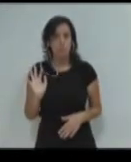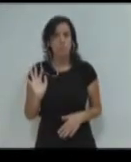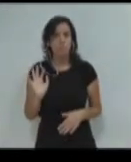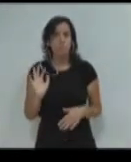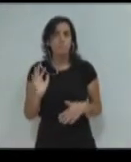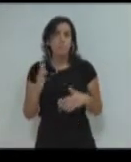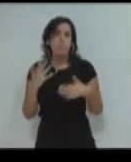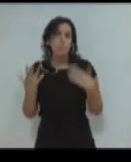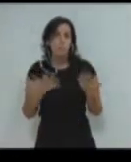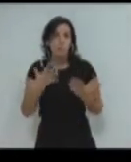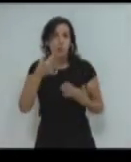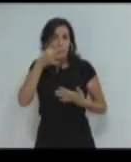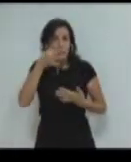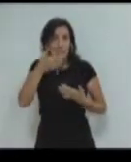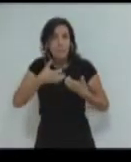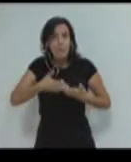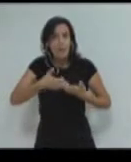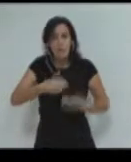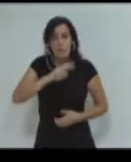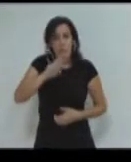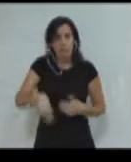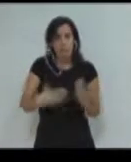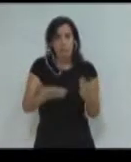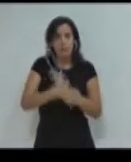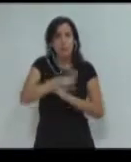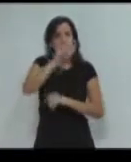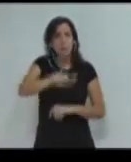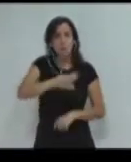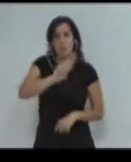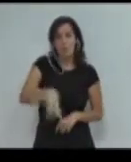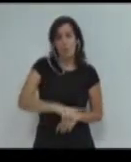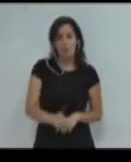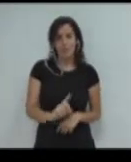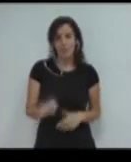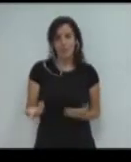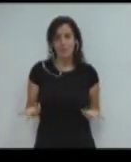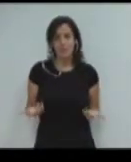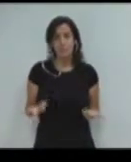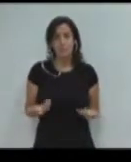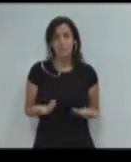pero es una máquina, no es un usuario, no es una persona.